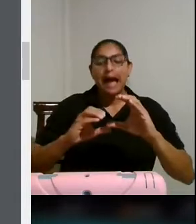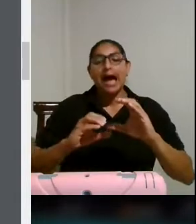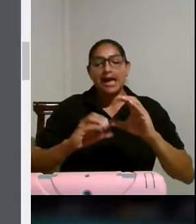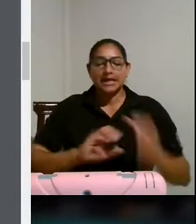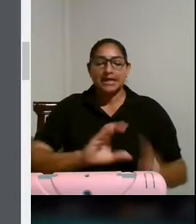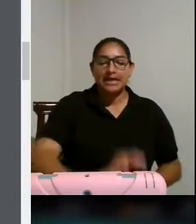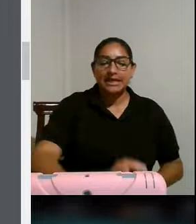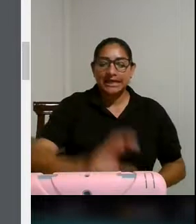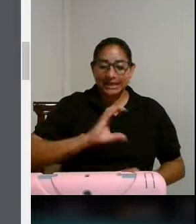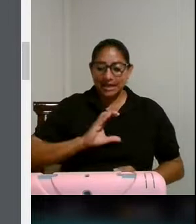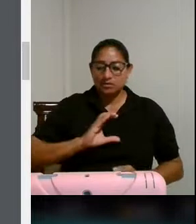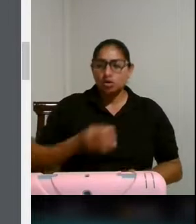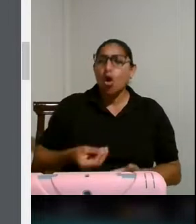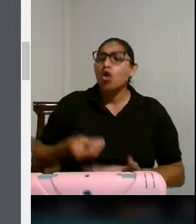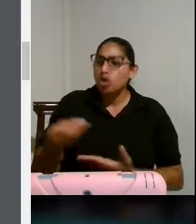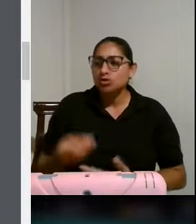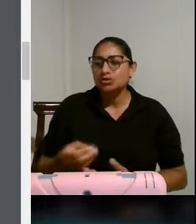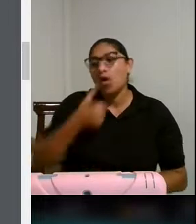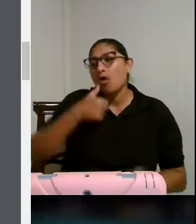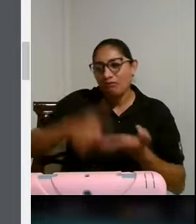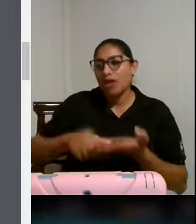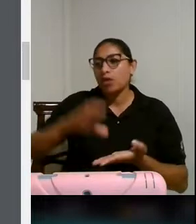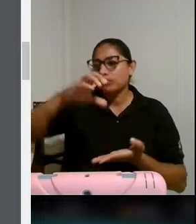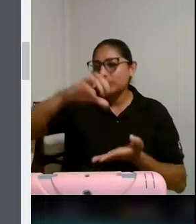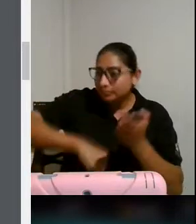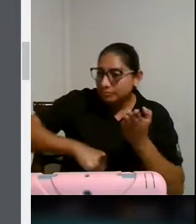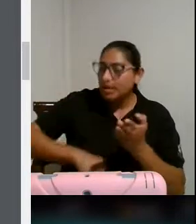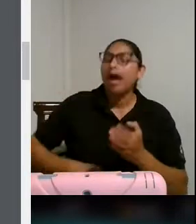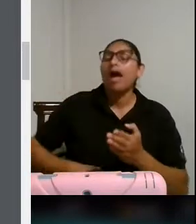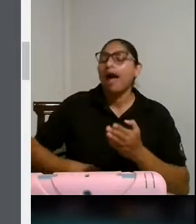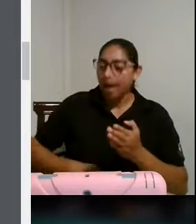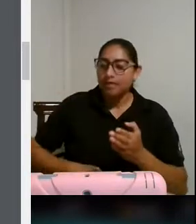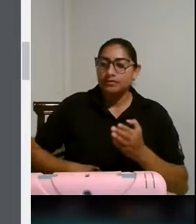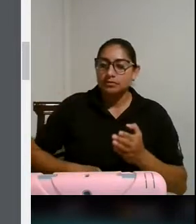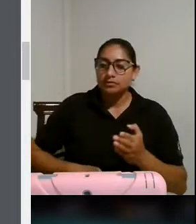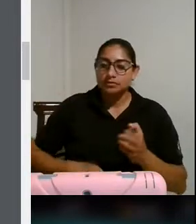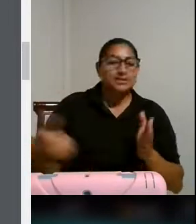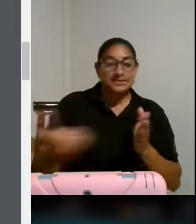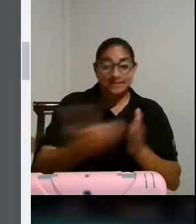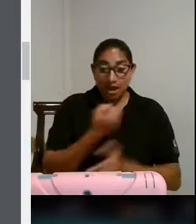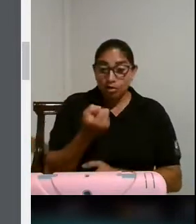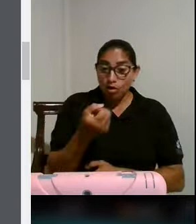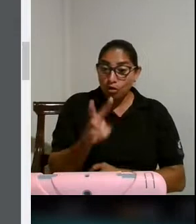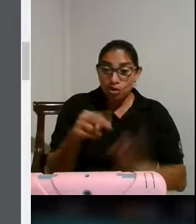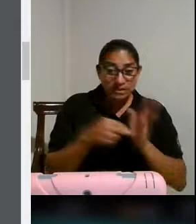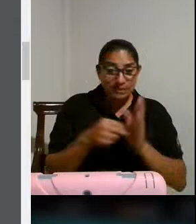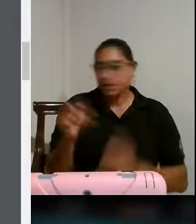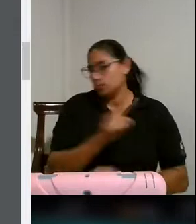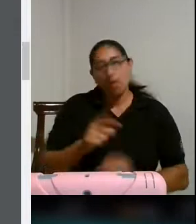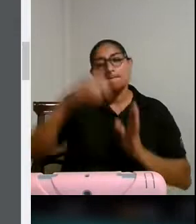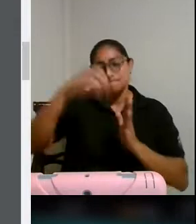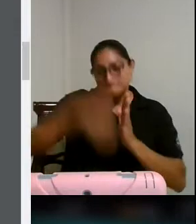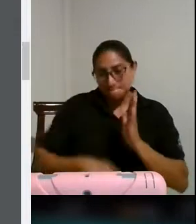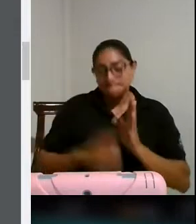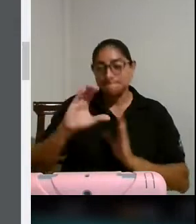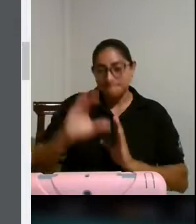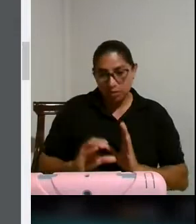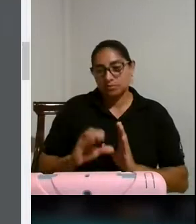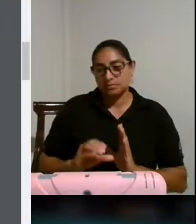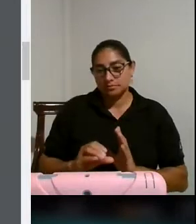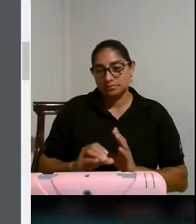menos 6x nos da menos 7x. Esa es la función de utilidad. Esa es la que